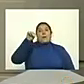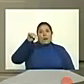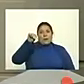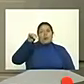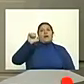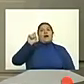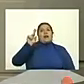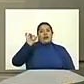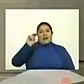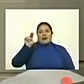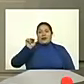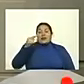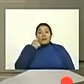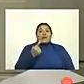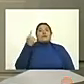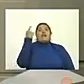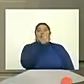Martínez.